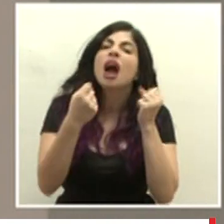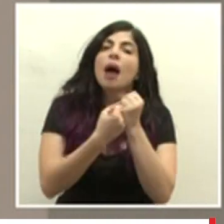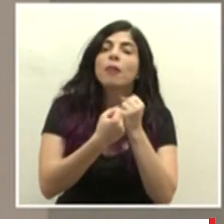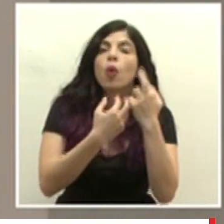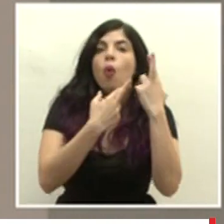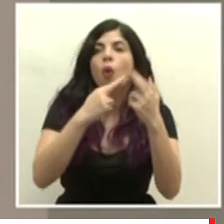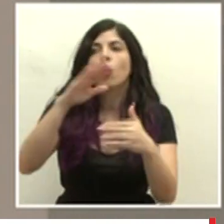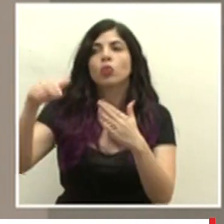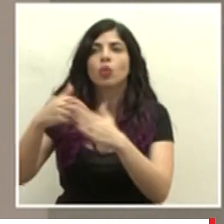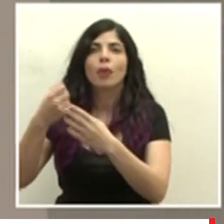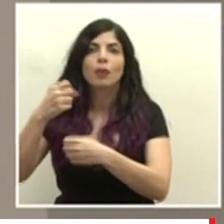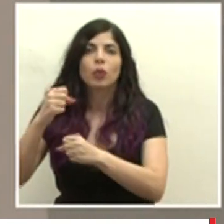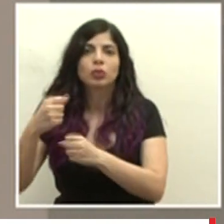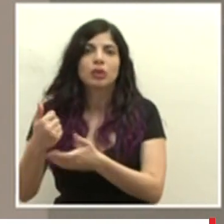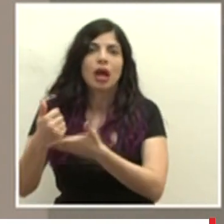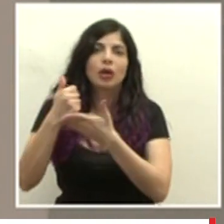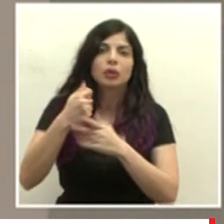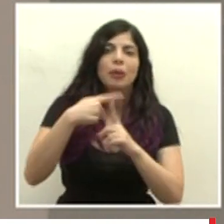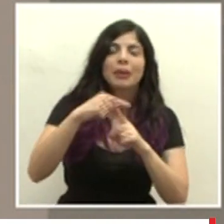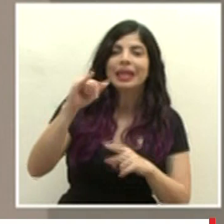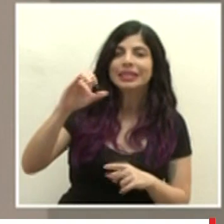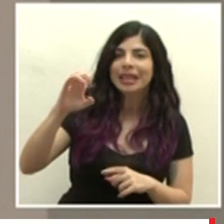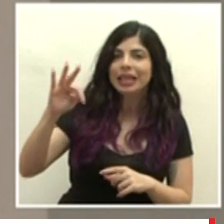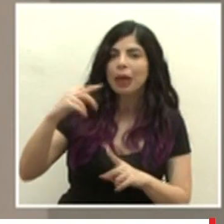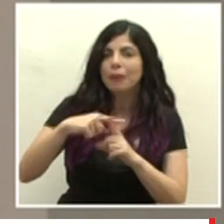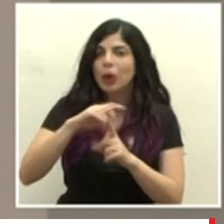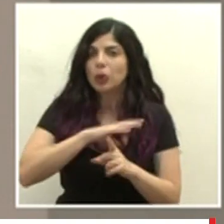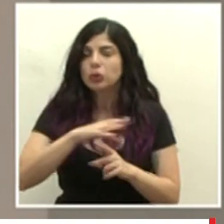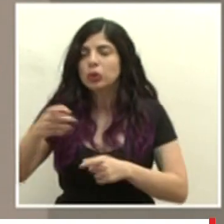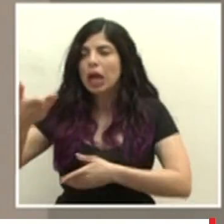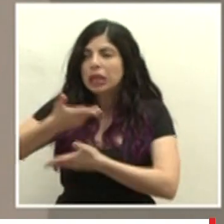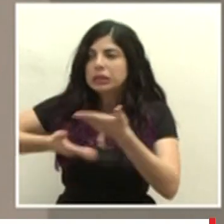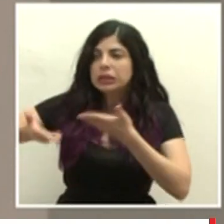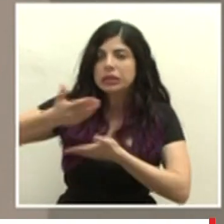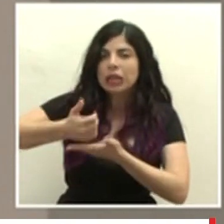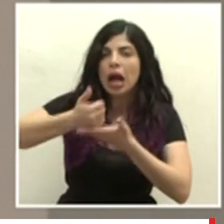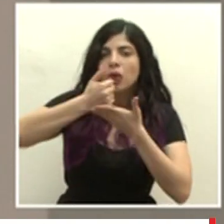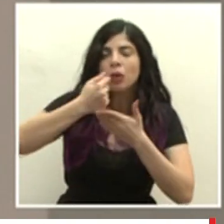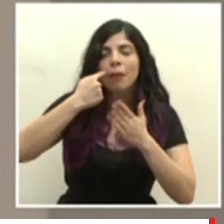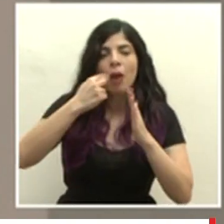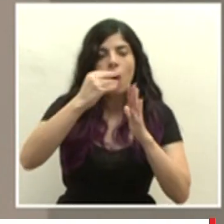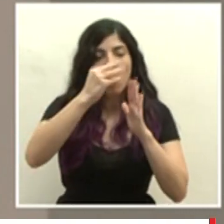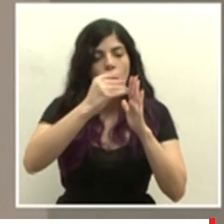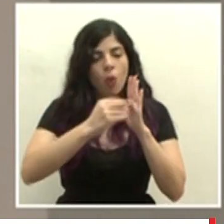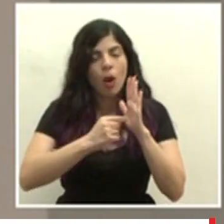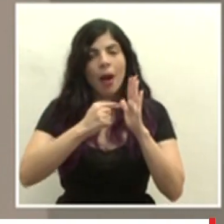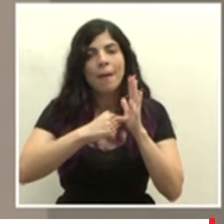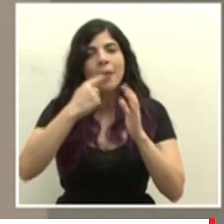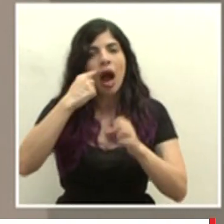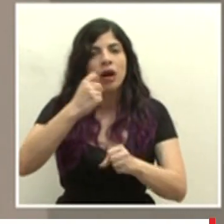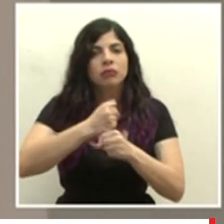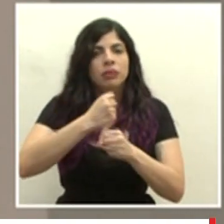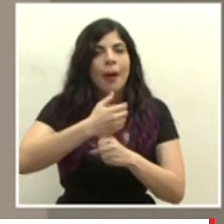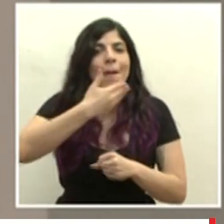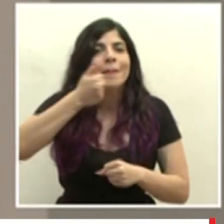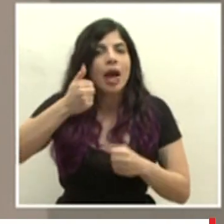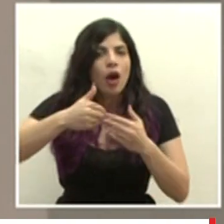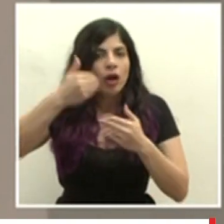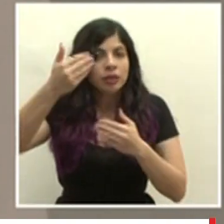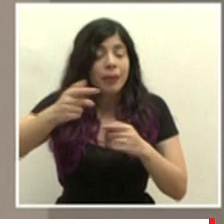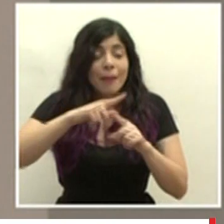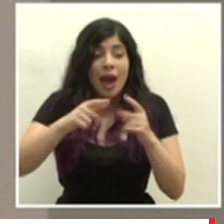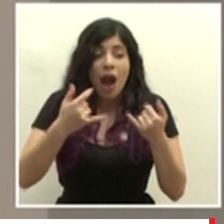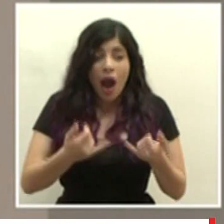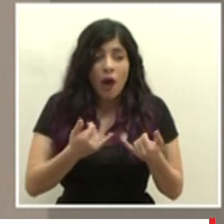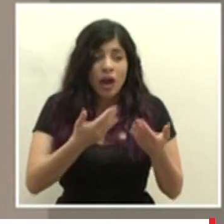las municipalidades y del ICT y la fuerza pública para permitir una franja mayor de operación en algún momento. Pero en este